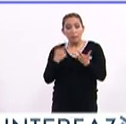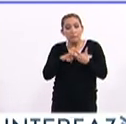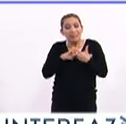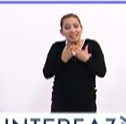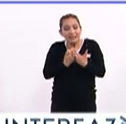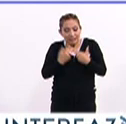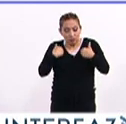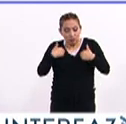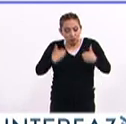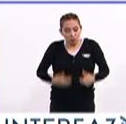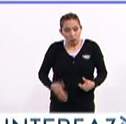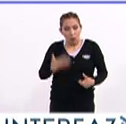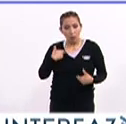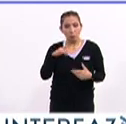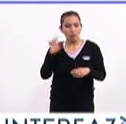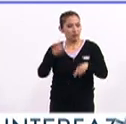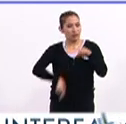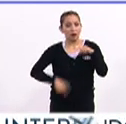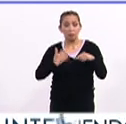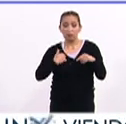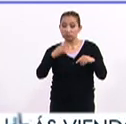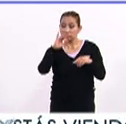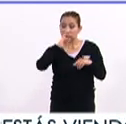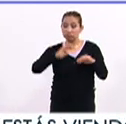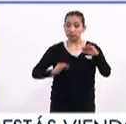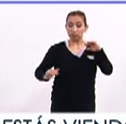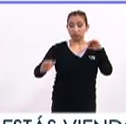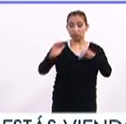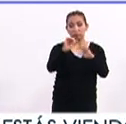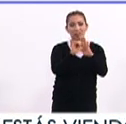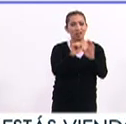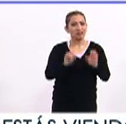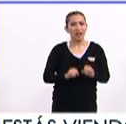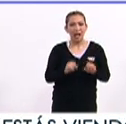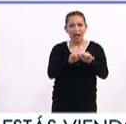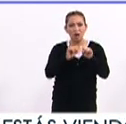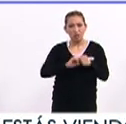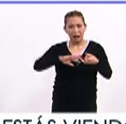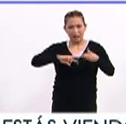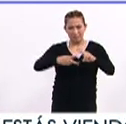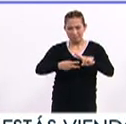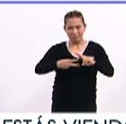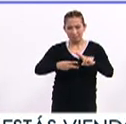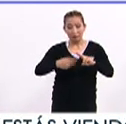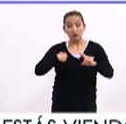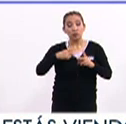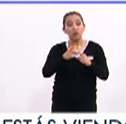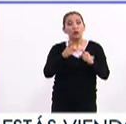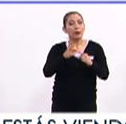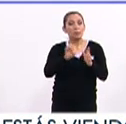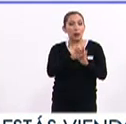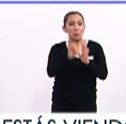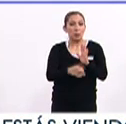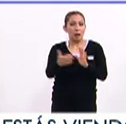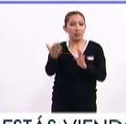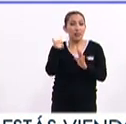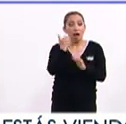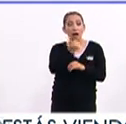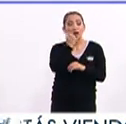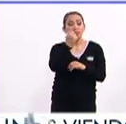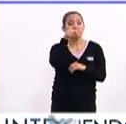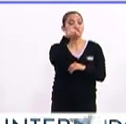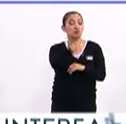empecemos a trabajar estas estructuras de aulas invertidas, donde los alumnos pues